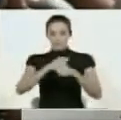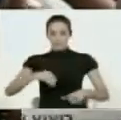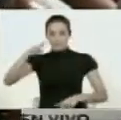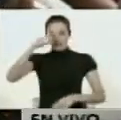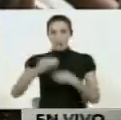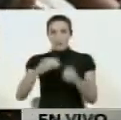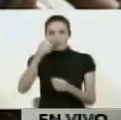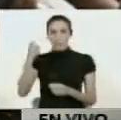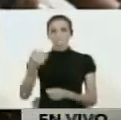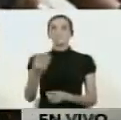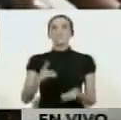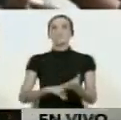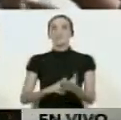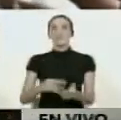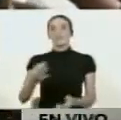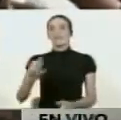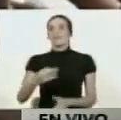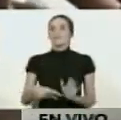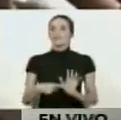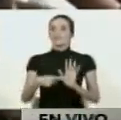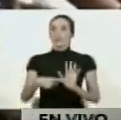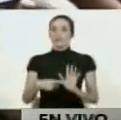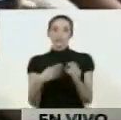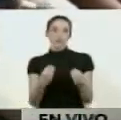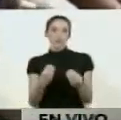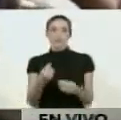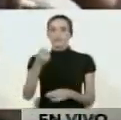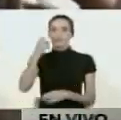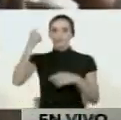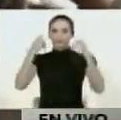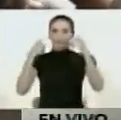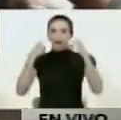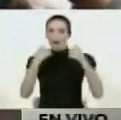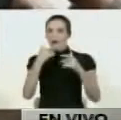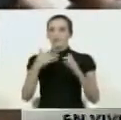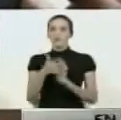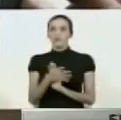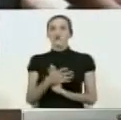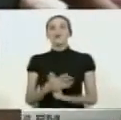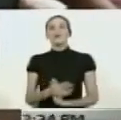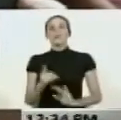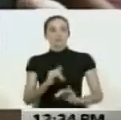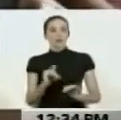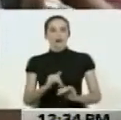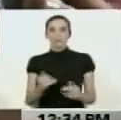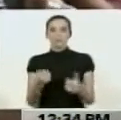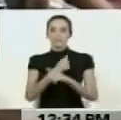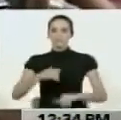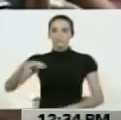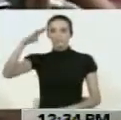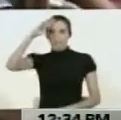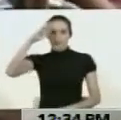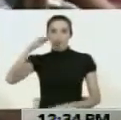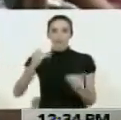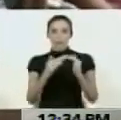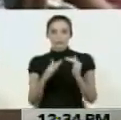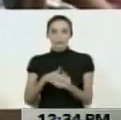pueblo, ¿verdad? Es mostrar cómo Chávez, al salir de la academia militar, ya con un